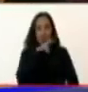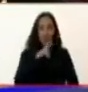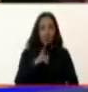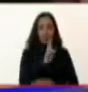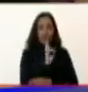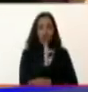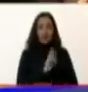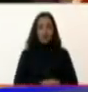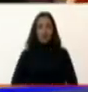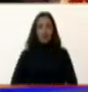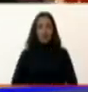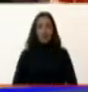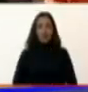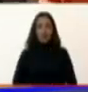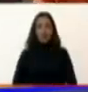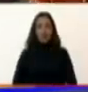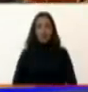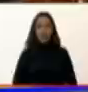Miren.